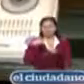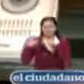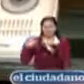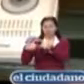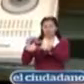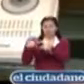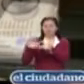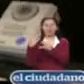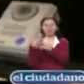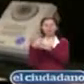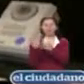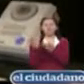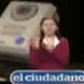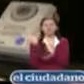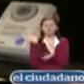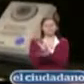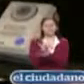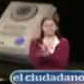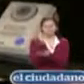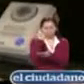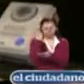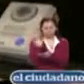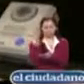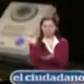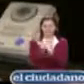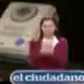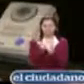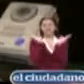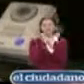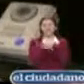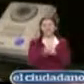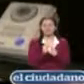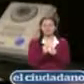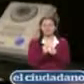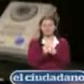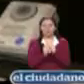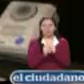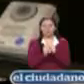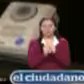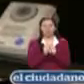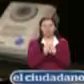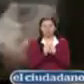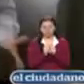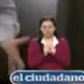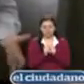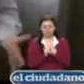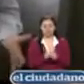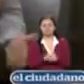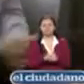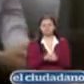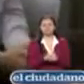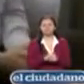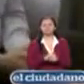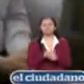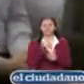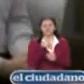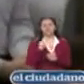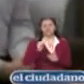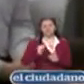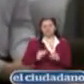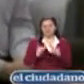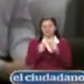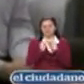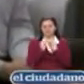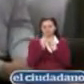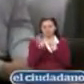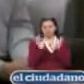funciona a través de una aplicación que puede ser descargada de manera gratuita desde la tienda de Google Play o Mac. César nos detalla más sobre